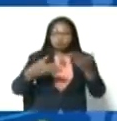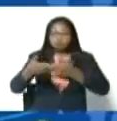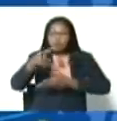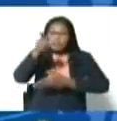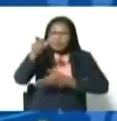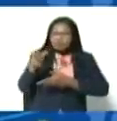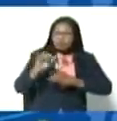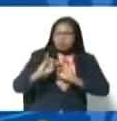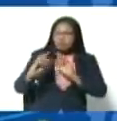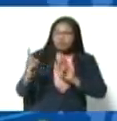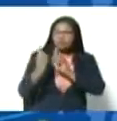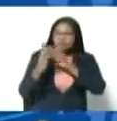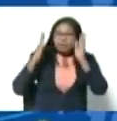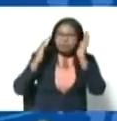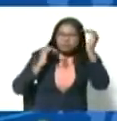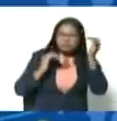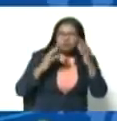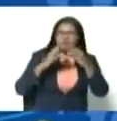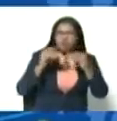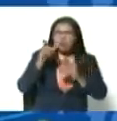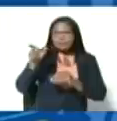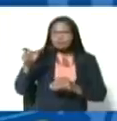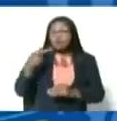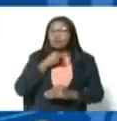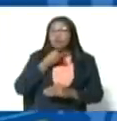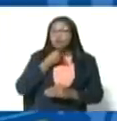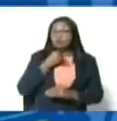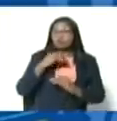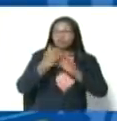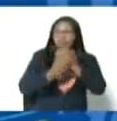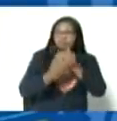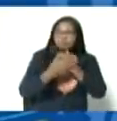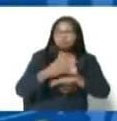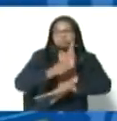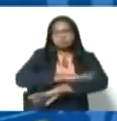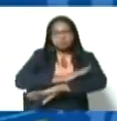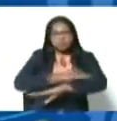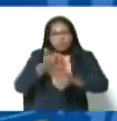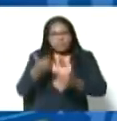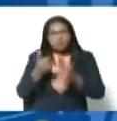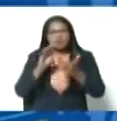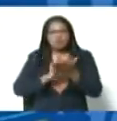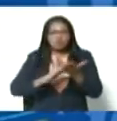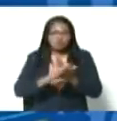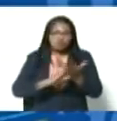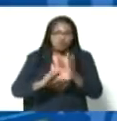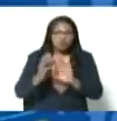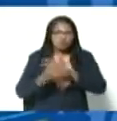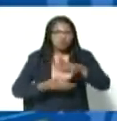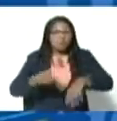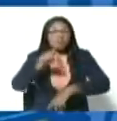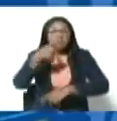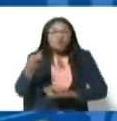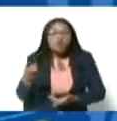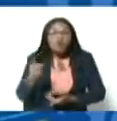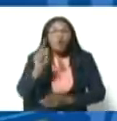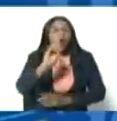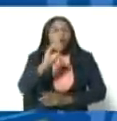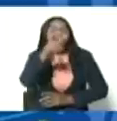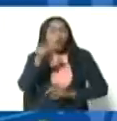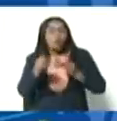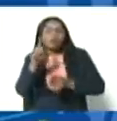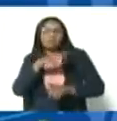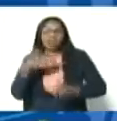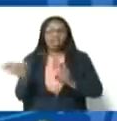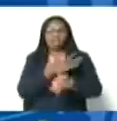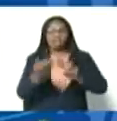servidor. Y a todo el mundo le gusta que lo traten con cariño, lo traten bien y le resuelvan sus problemas, ¿verdad? ¿O hay alguien que le gusta que lo